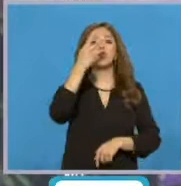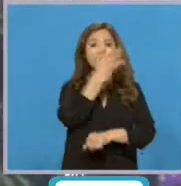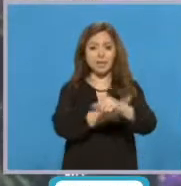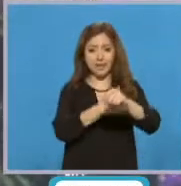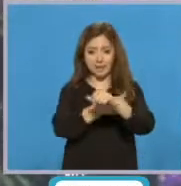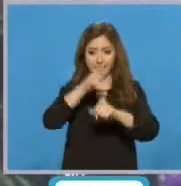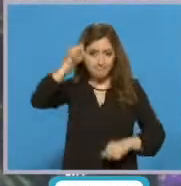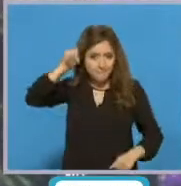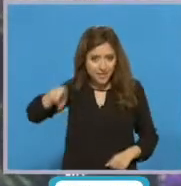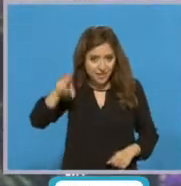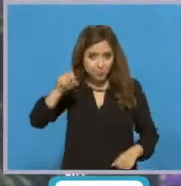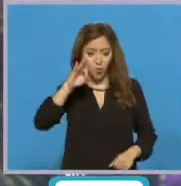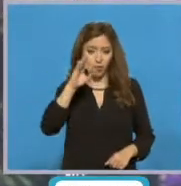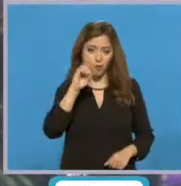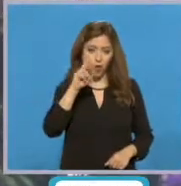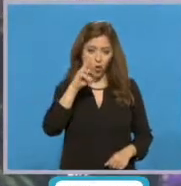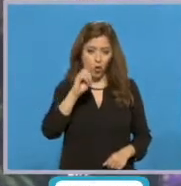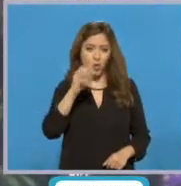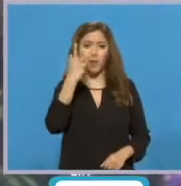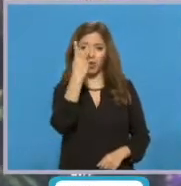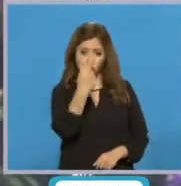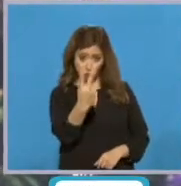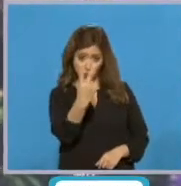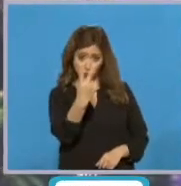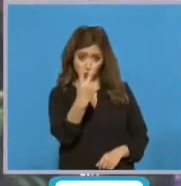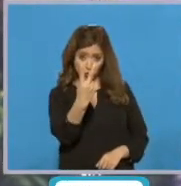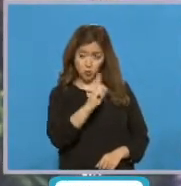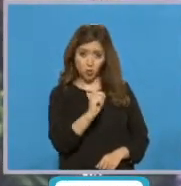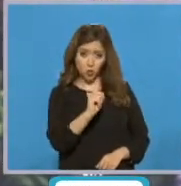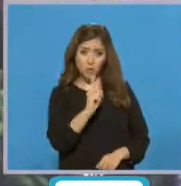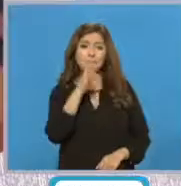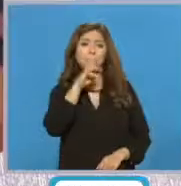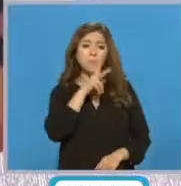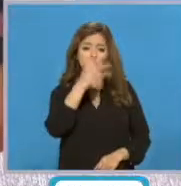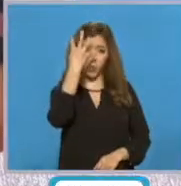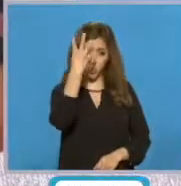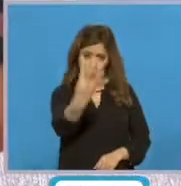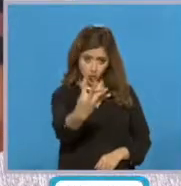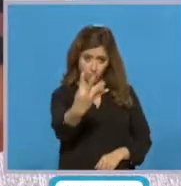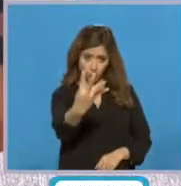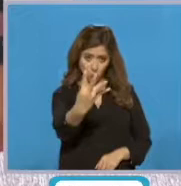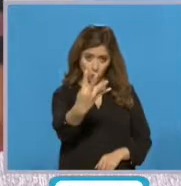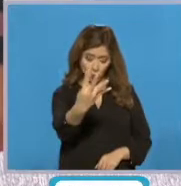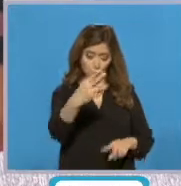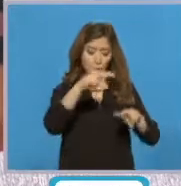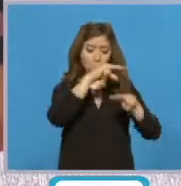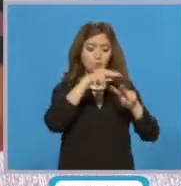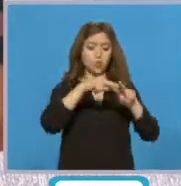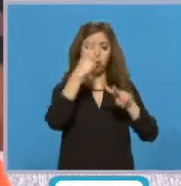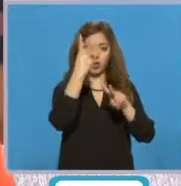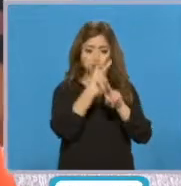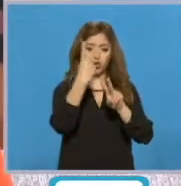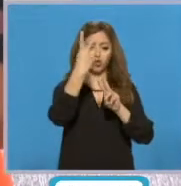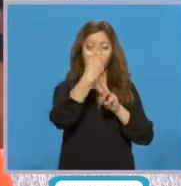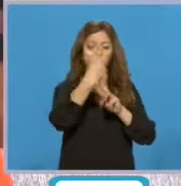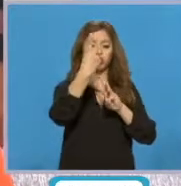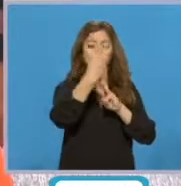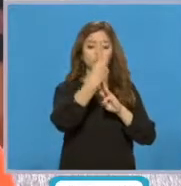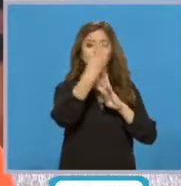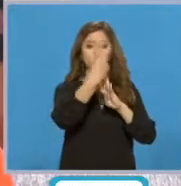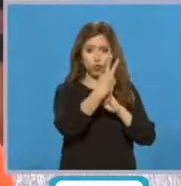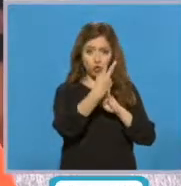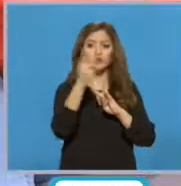en el Foro BLCN. Y serían 2 pases dobles. No, serían, ¿qué te parece? 4 pases dobles para el ensayo general